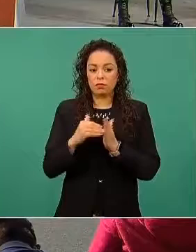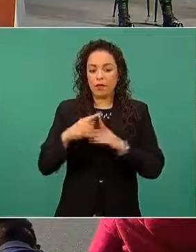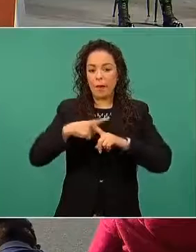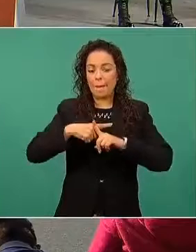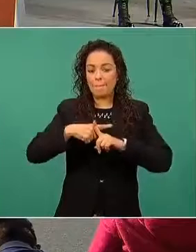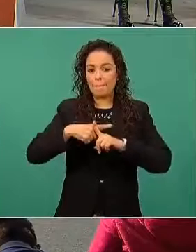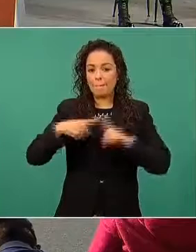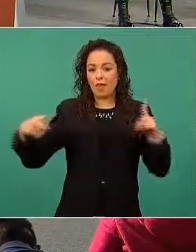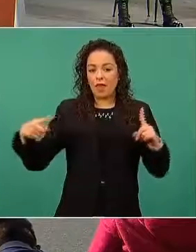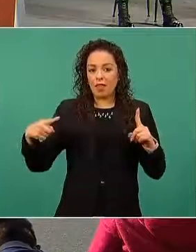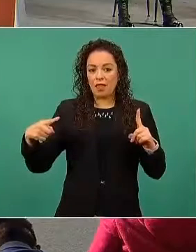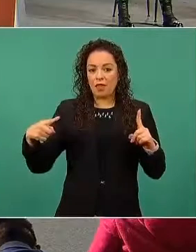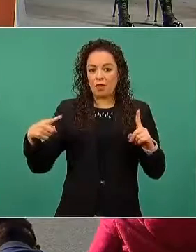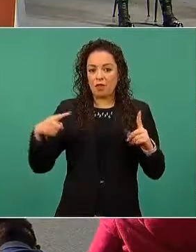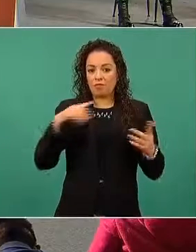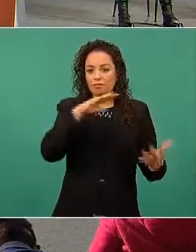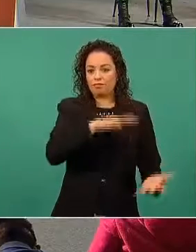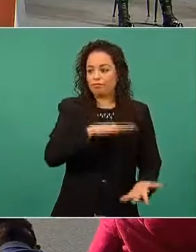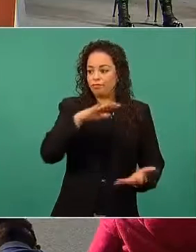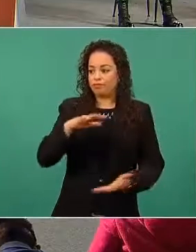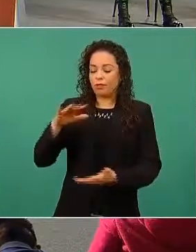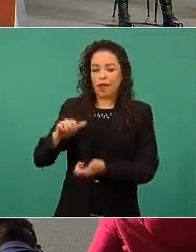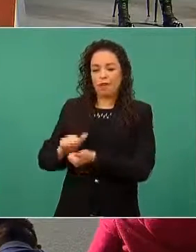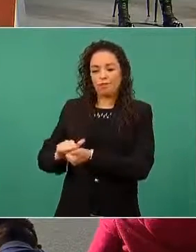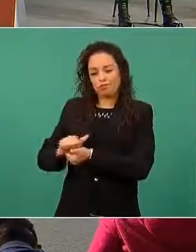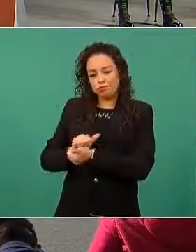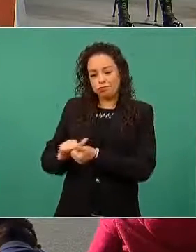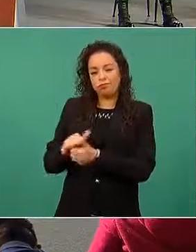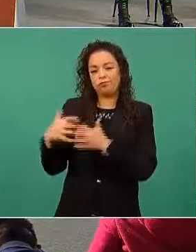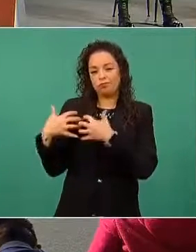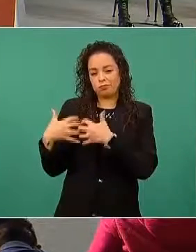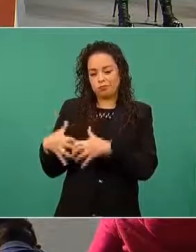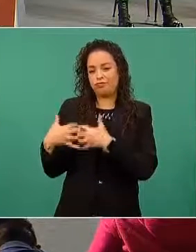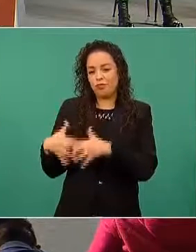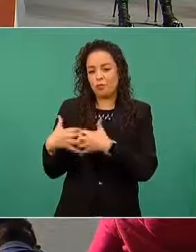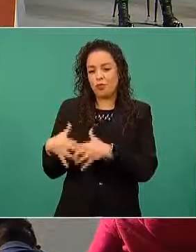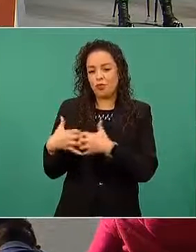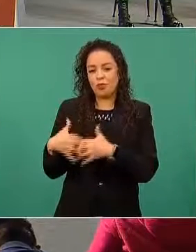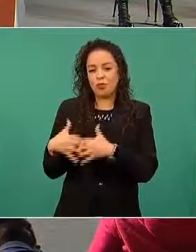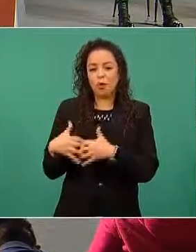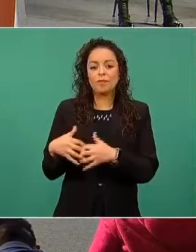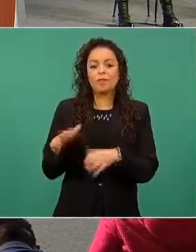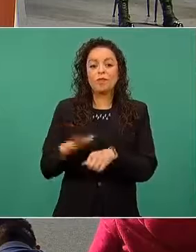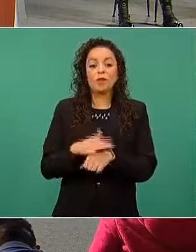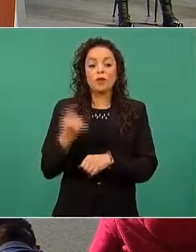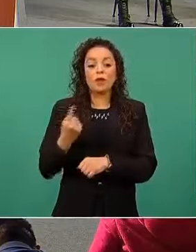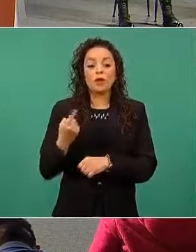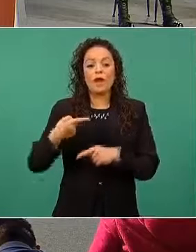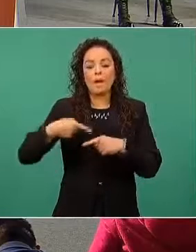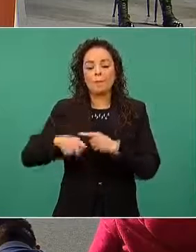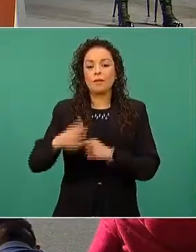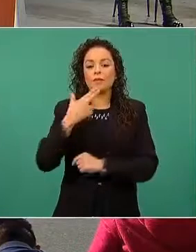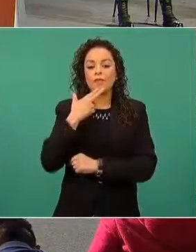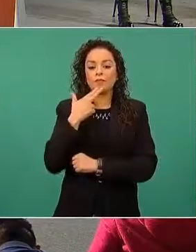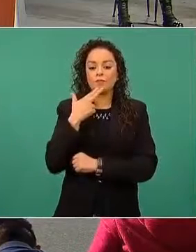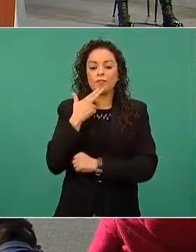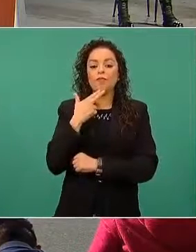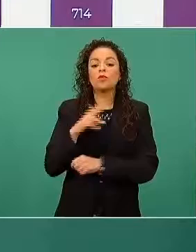barriles en nuestras refinerías, sobre todo porque va a entrar la refinería de Deer